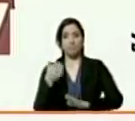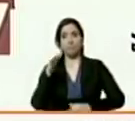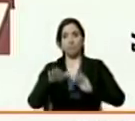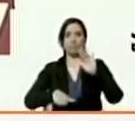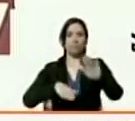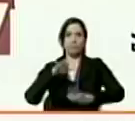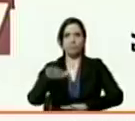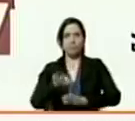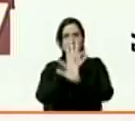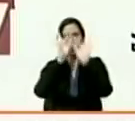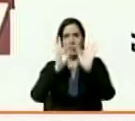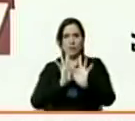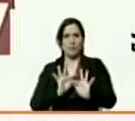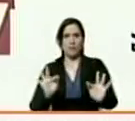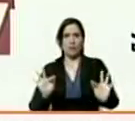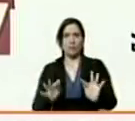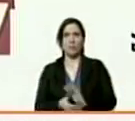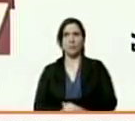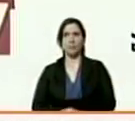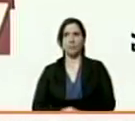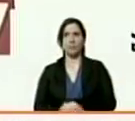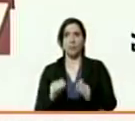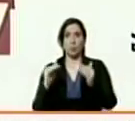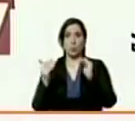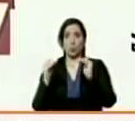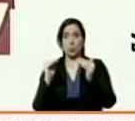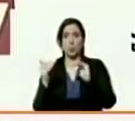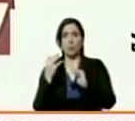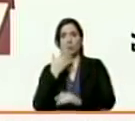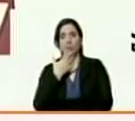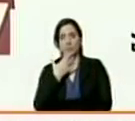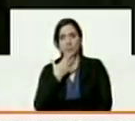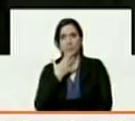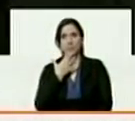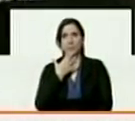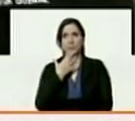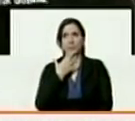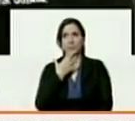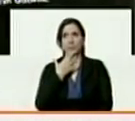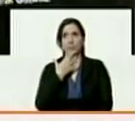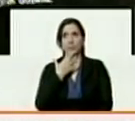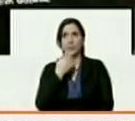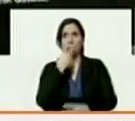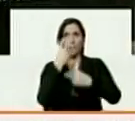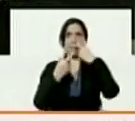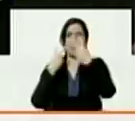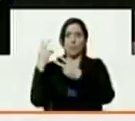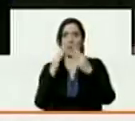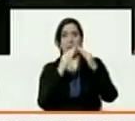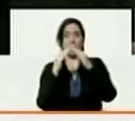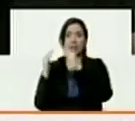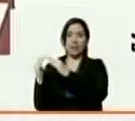de manera pareja. Por ejemplo, en esa casa por casa nosotros ya